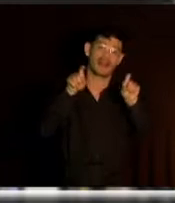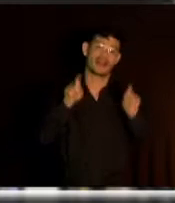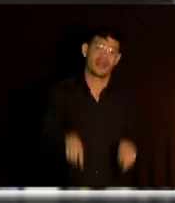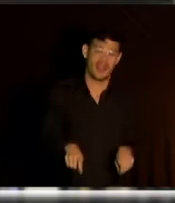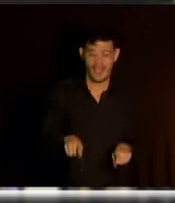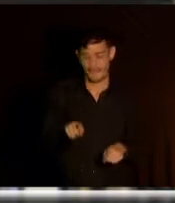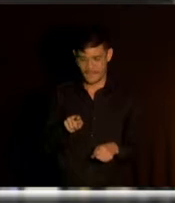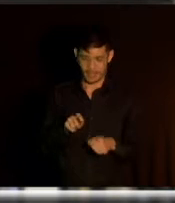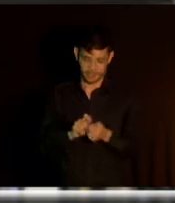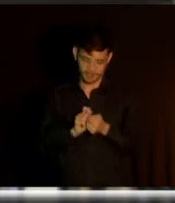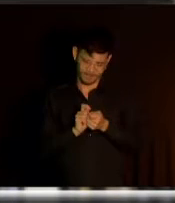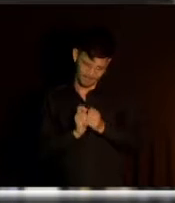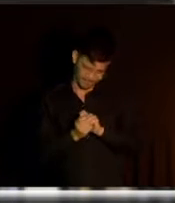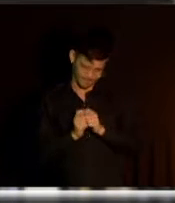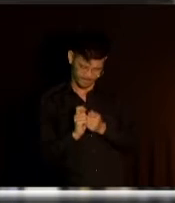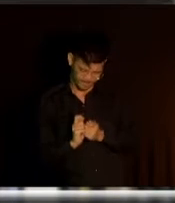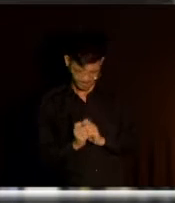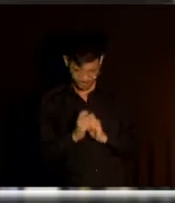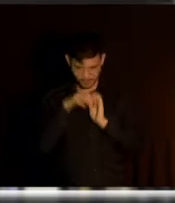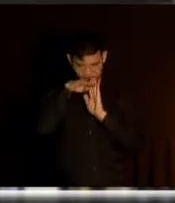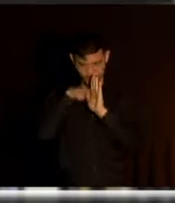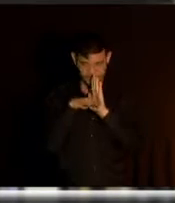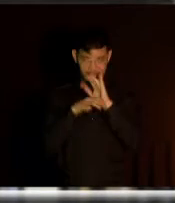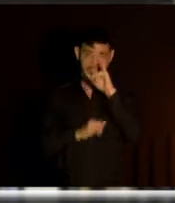legislativo nacional que les permita